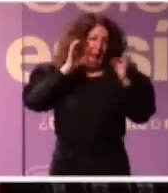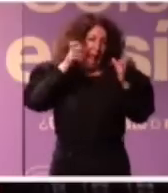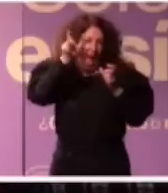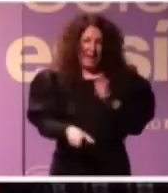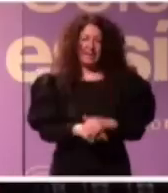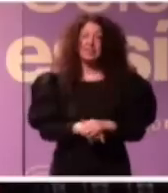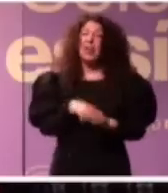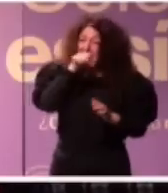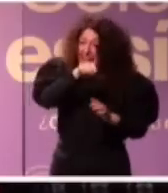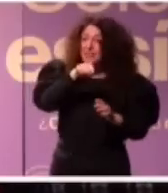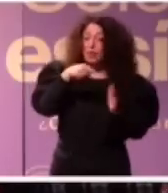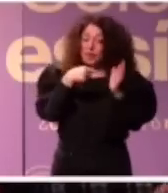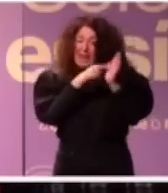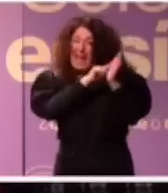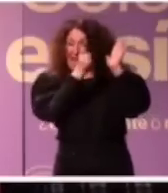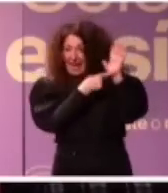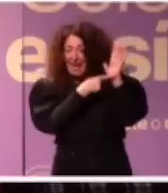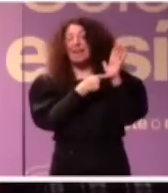Eso es la ley